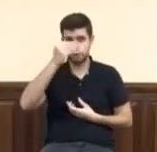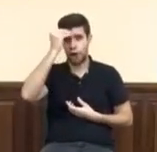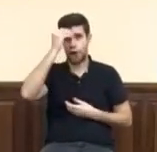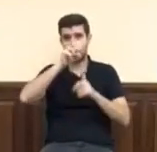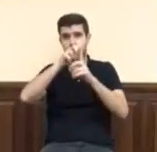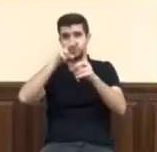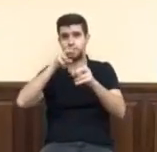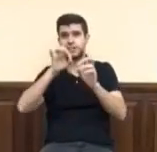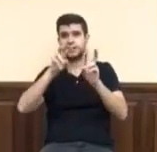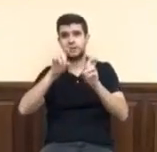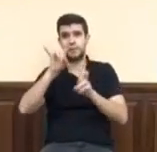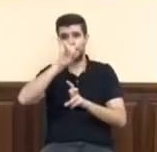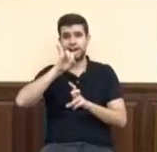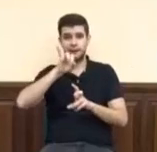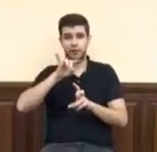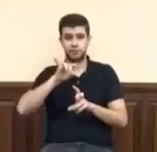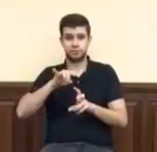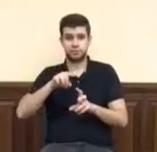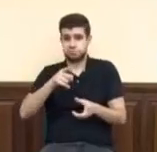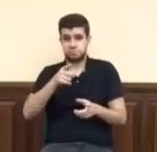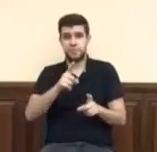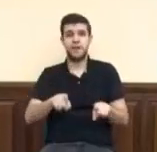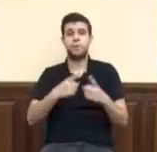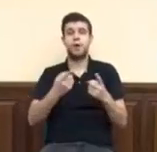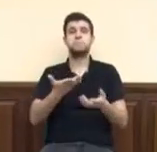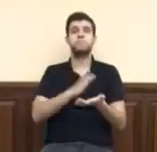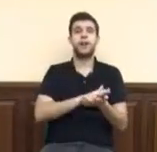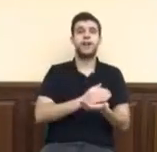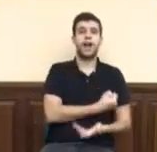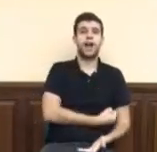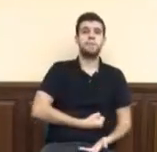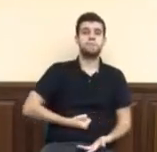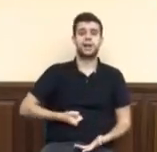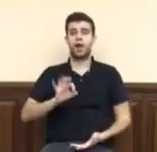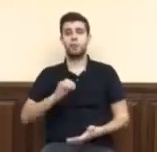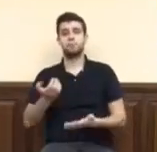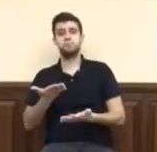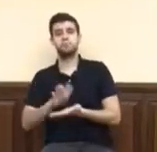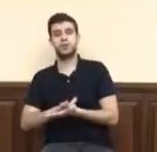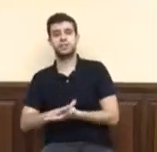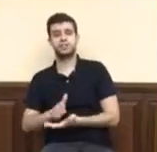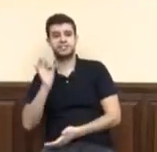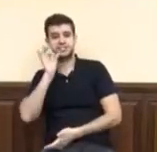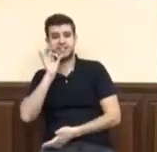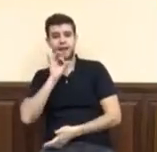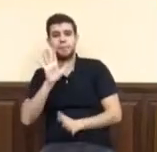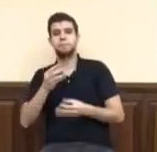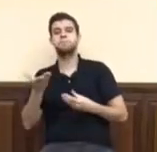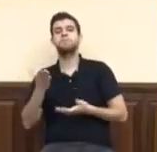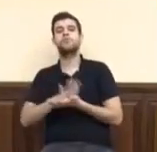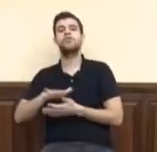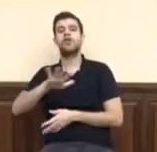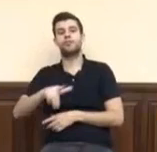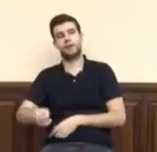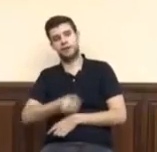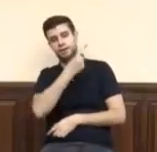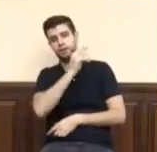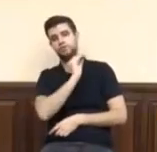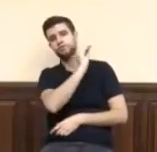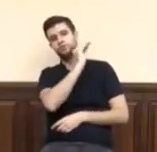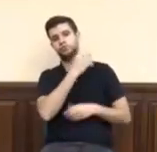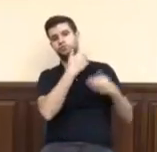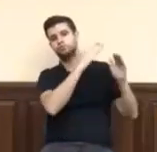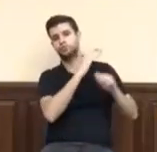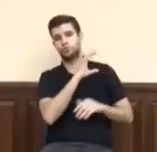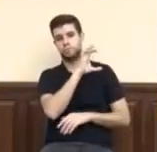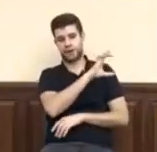hambre o se mueran de SIDA, si es que les da lo mismo, pero que se mueran en su país, ¿eh? Que se mueran en su